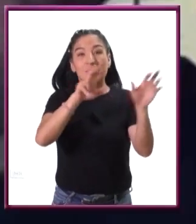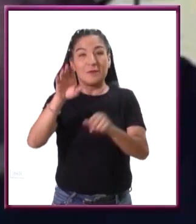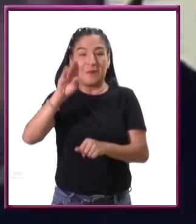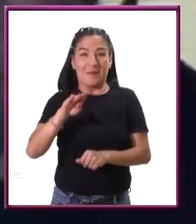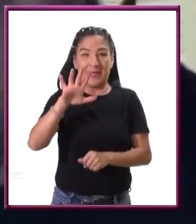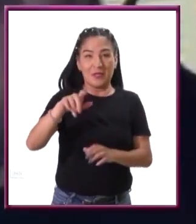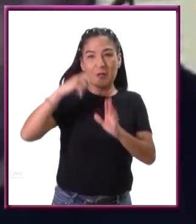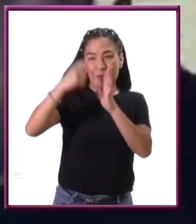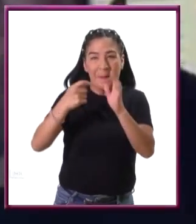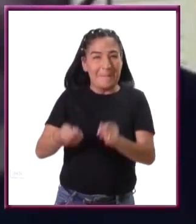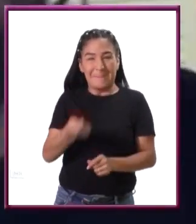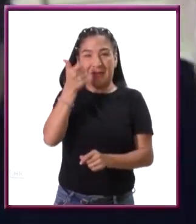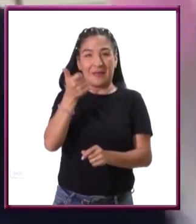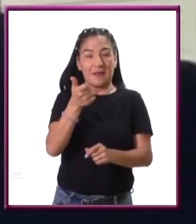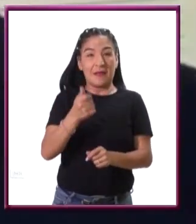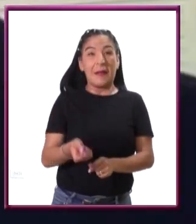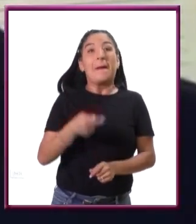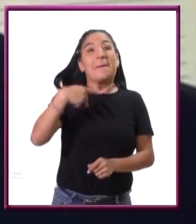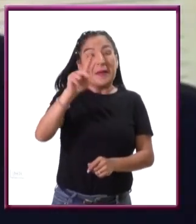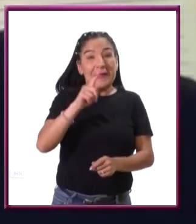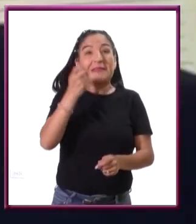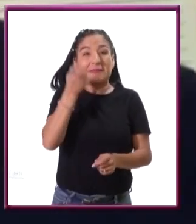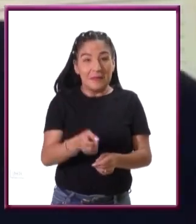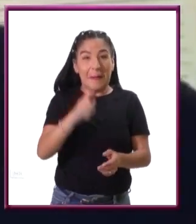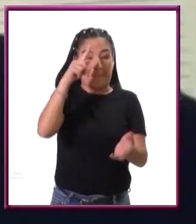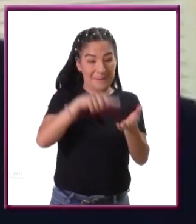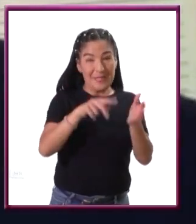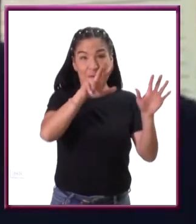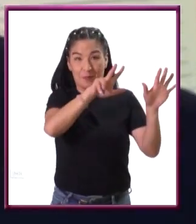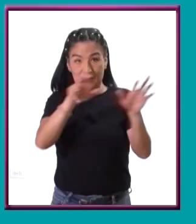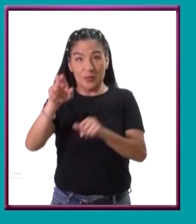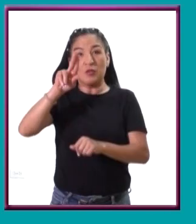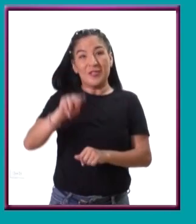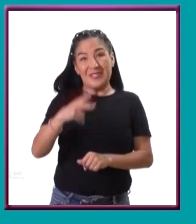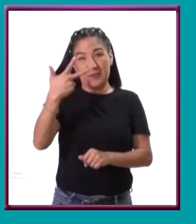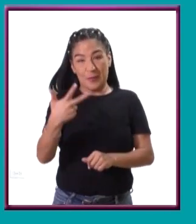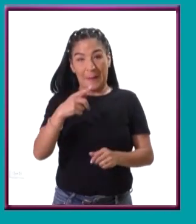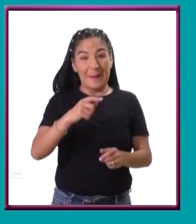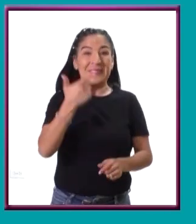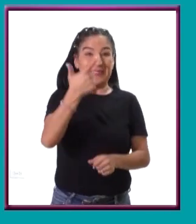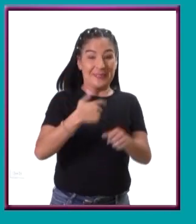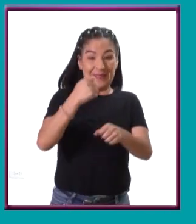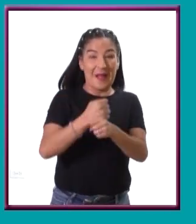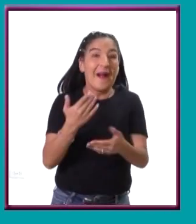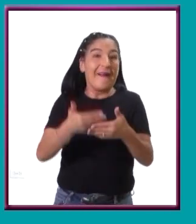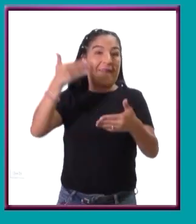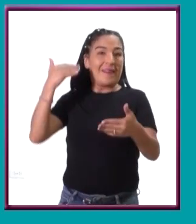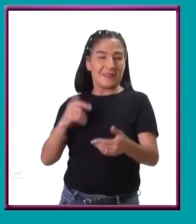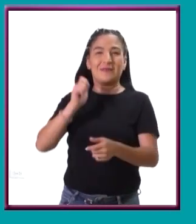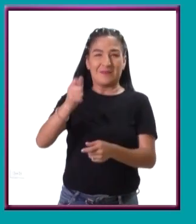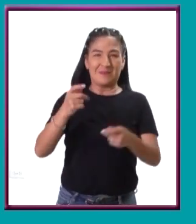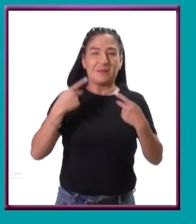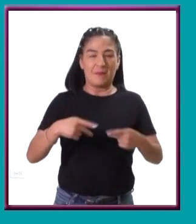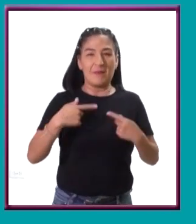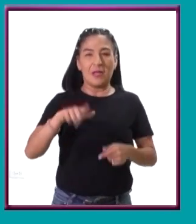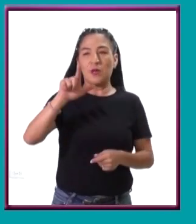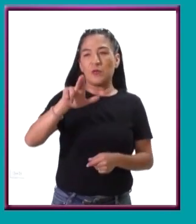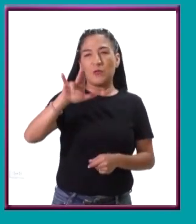pero también resulta que en 1888, es decir, 7 años antes, un aristócrata llamado Louis Le Prince